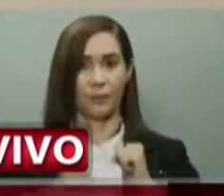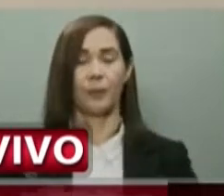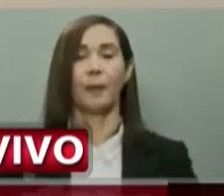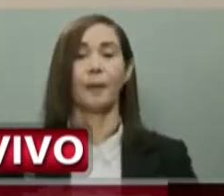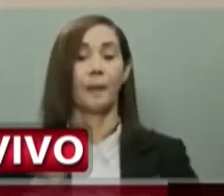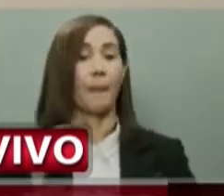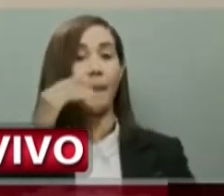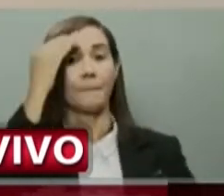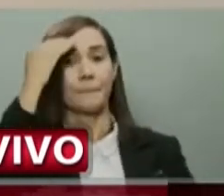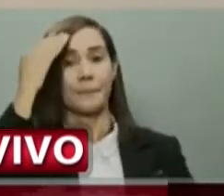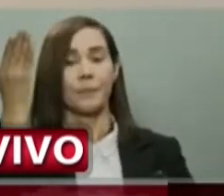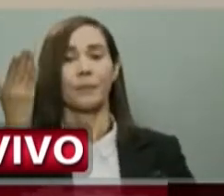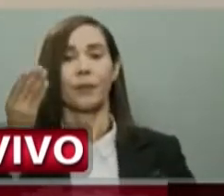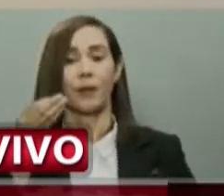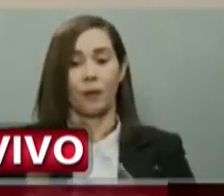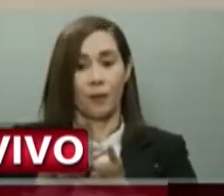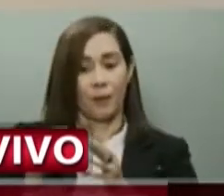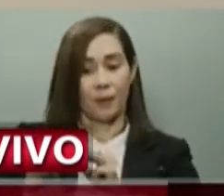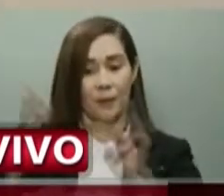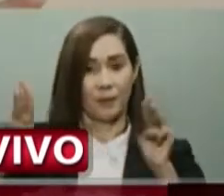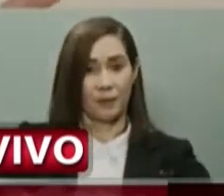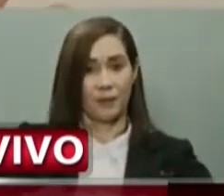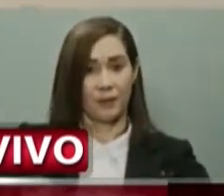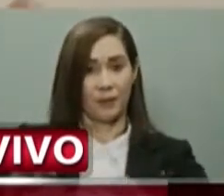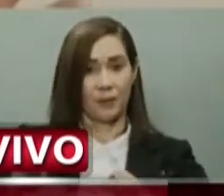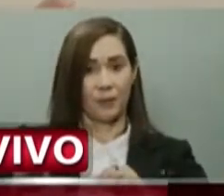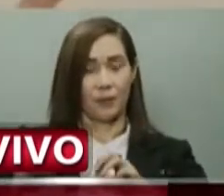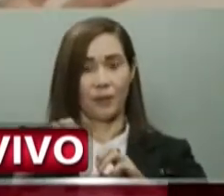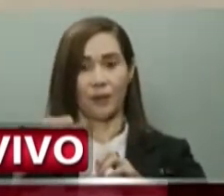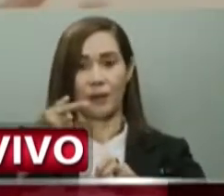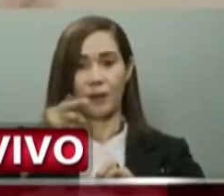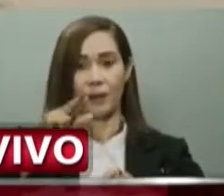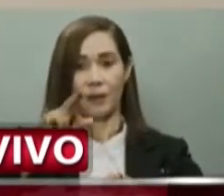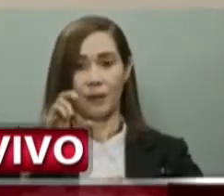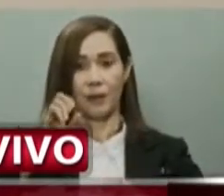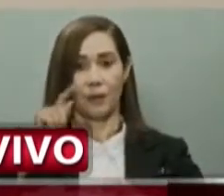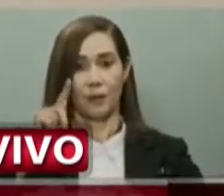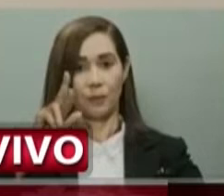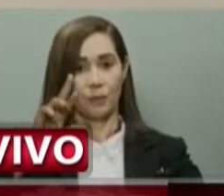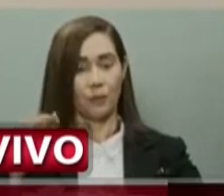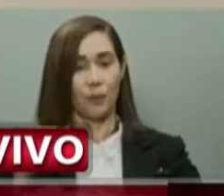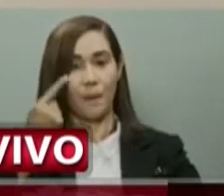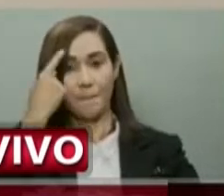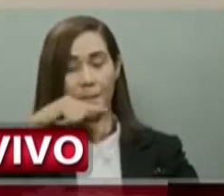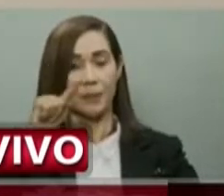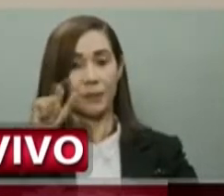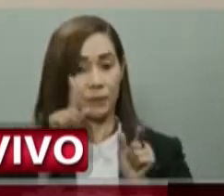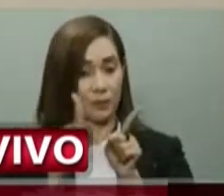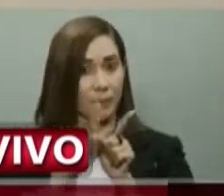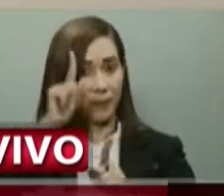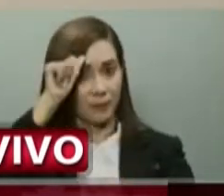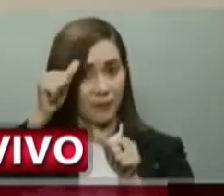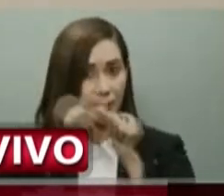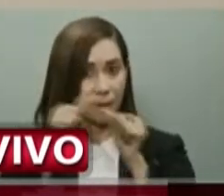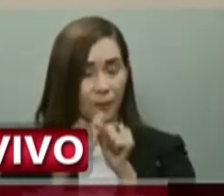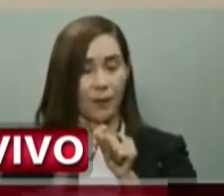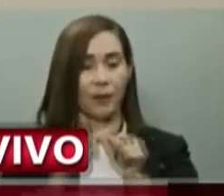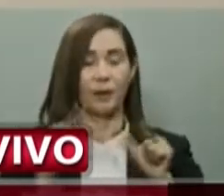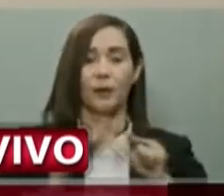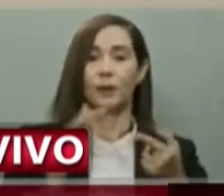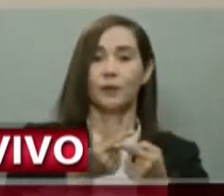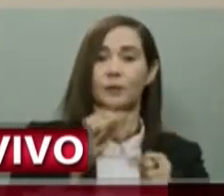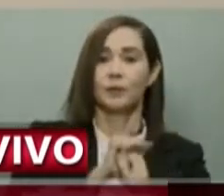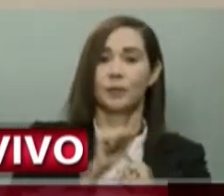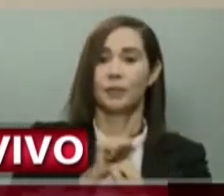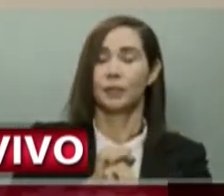tiene que saber que eso es lo que pasa por el Ministerio de Agricultura, esa inversión que yo le dije de 17 mil millones. Pero recuerde que los productores también